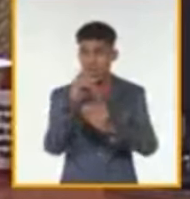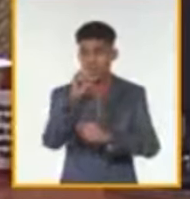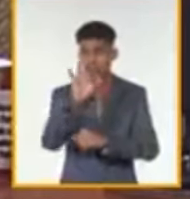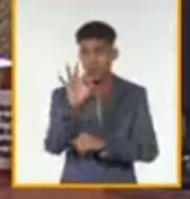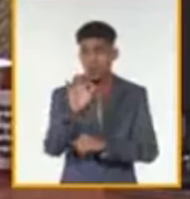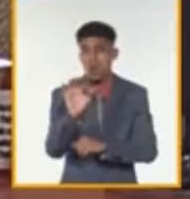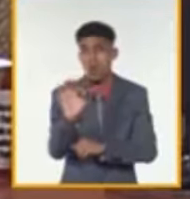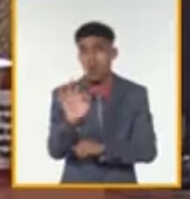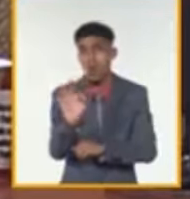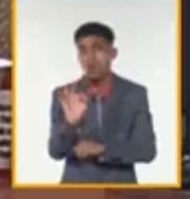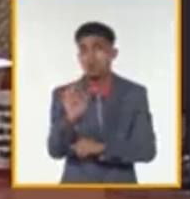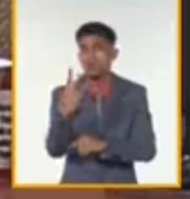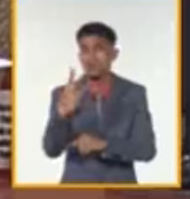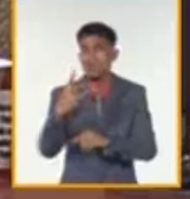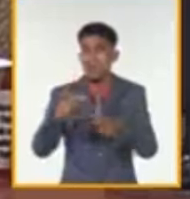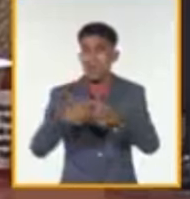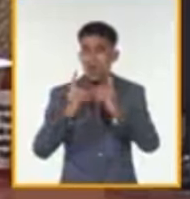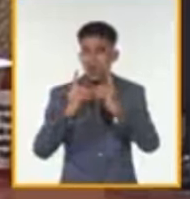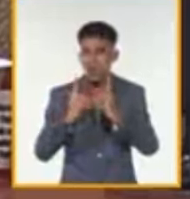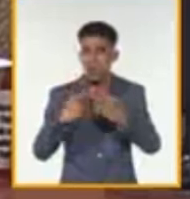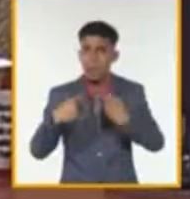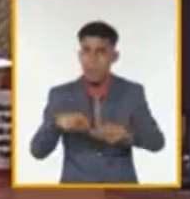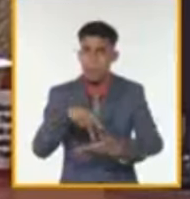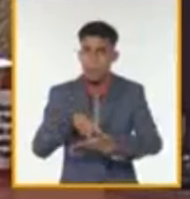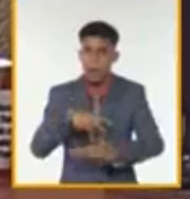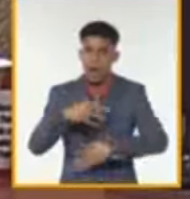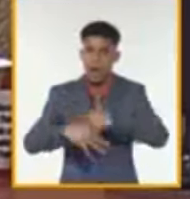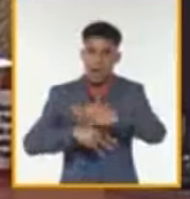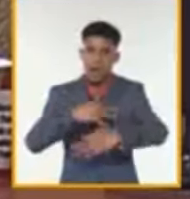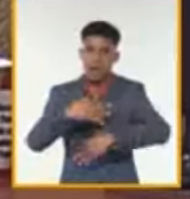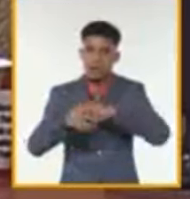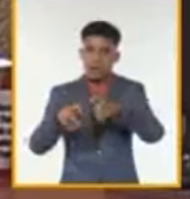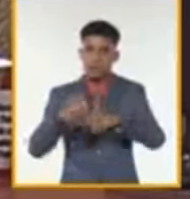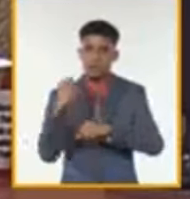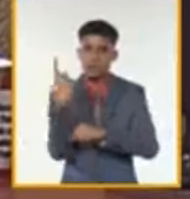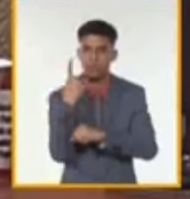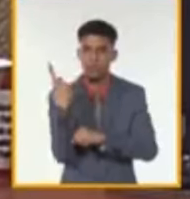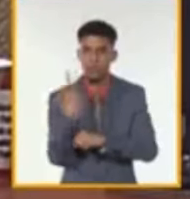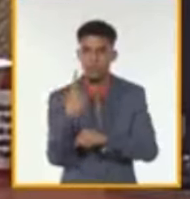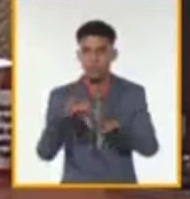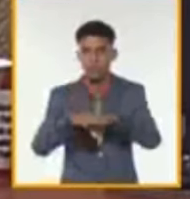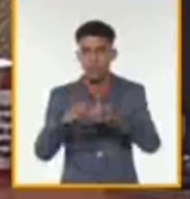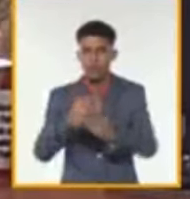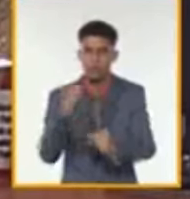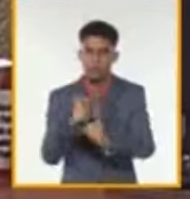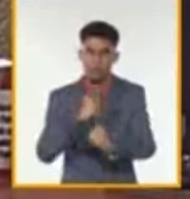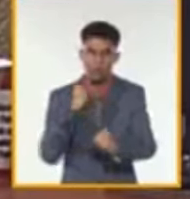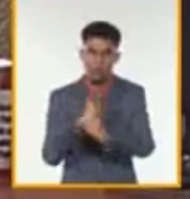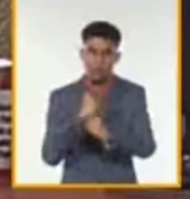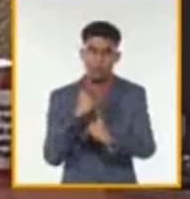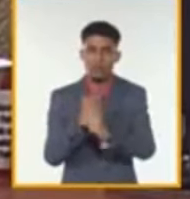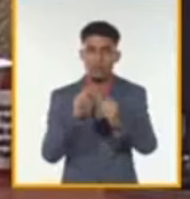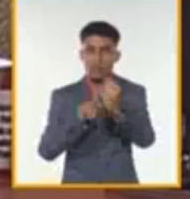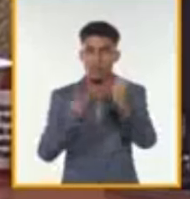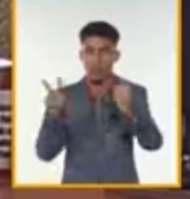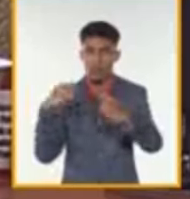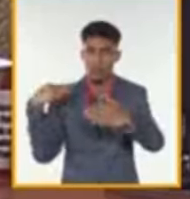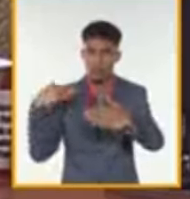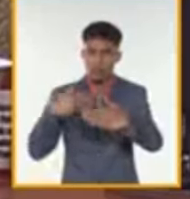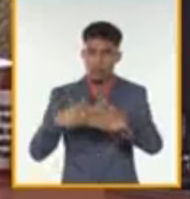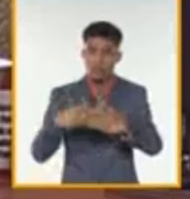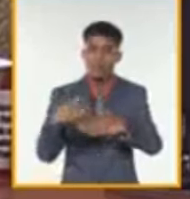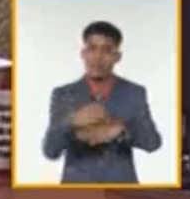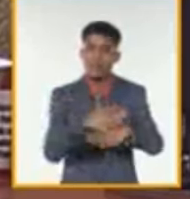en la tercera sesión ordinaria rindiendo cuenta la asamblea nacional del trabajo de la provincia en varios aspectos que el propio